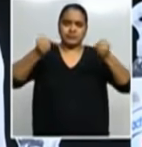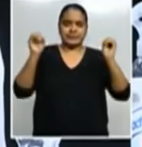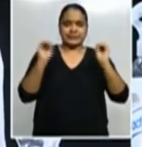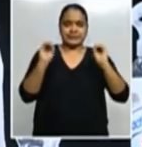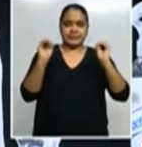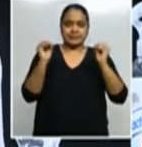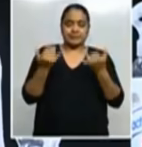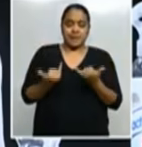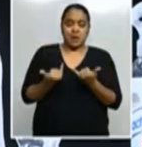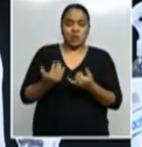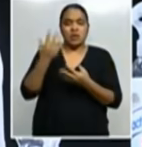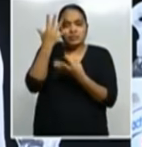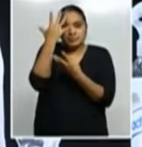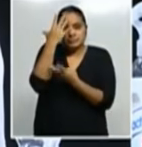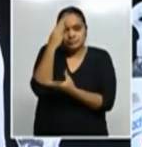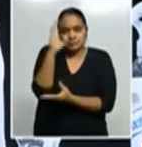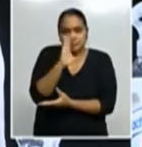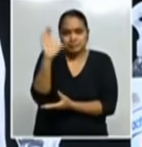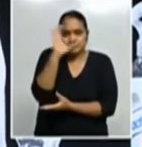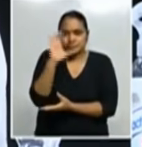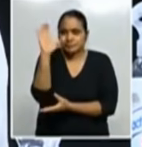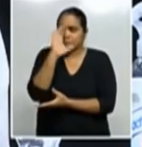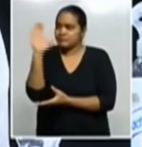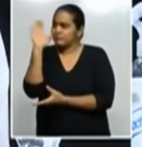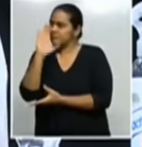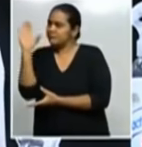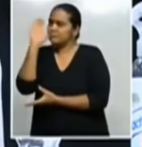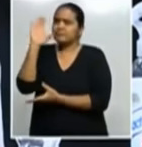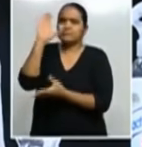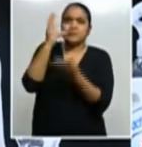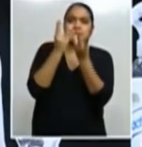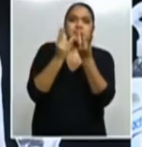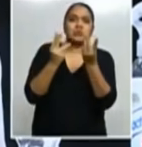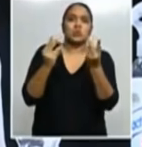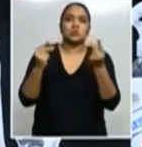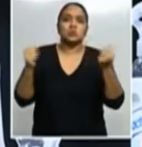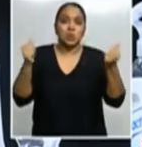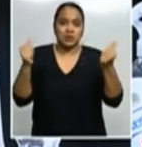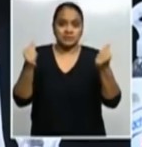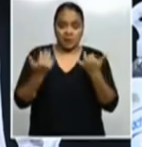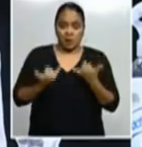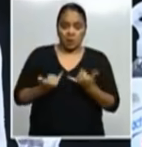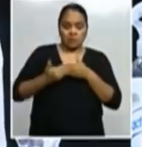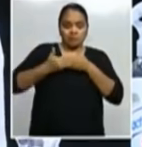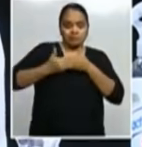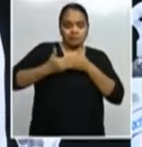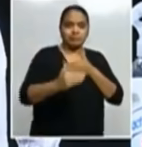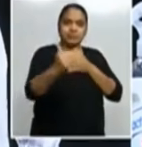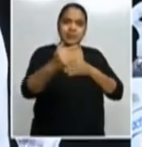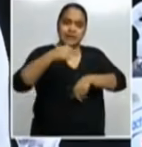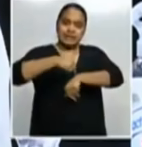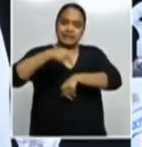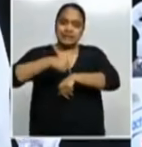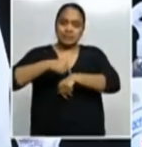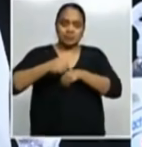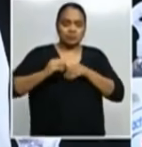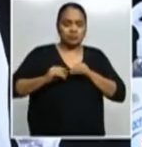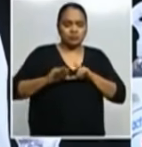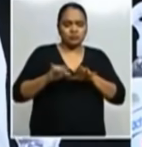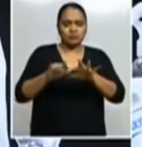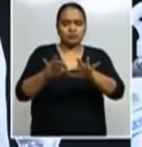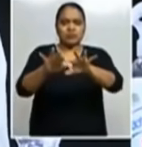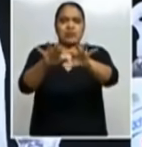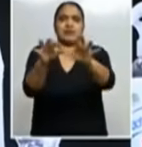las soluciones inteligentes para poder sobrellevar lo que falta de la pandemia y crear una